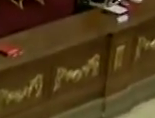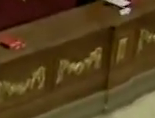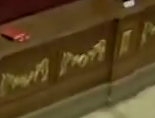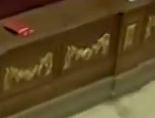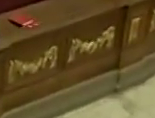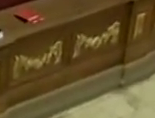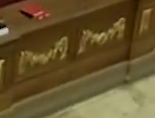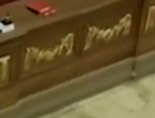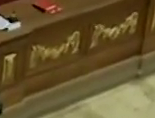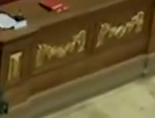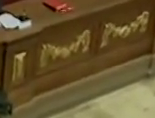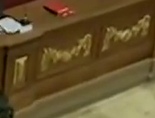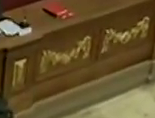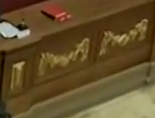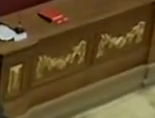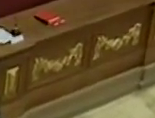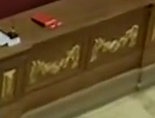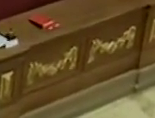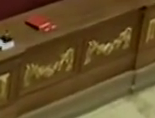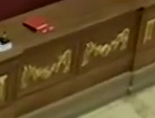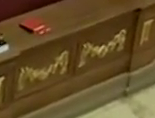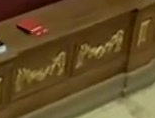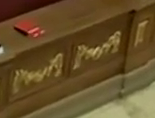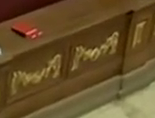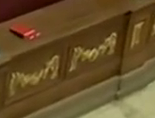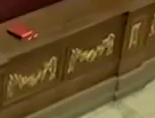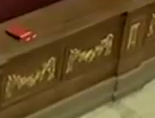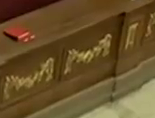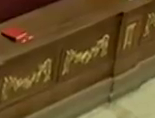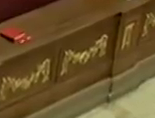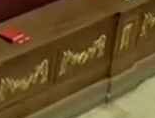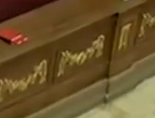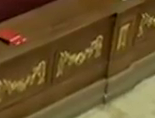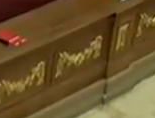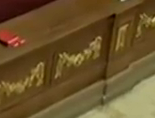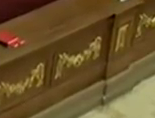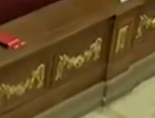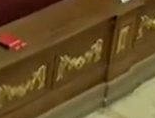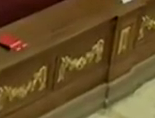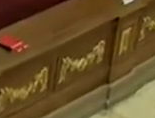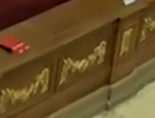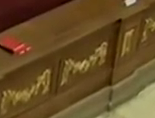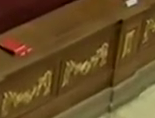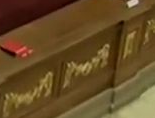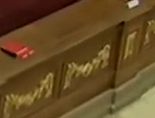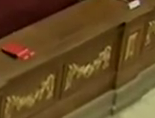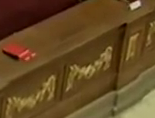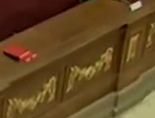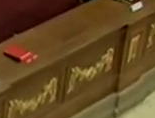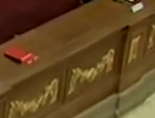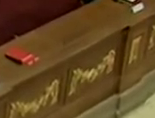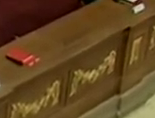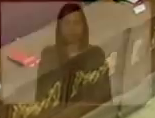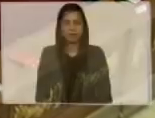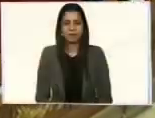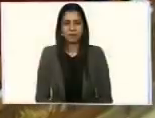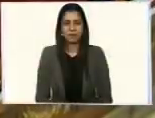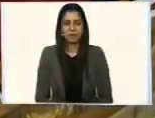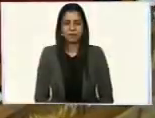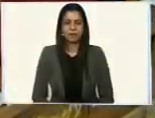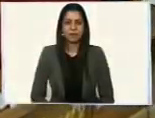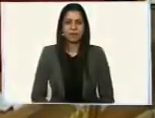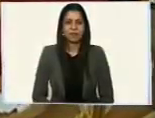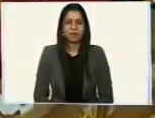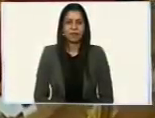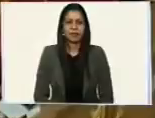presidenta convocar a los mejores y a las mejores, convocar al compromiso de todas y de todos para